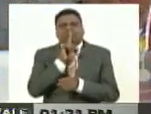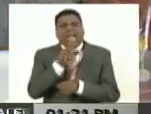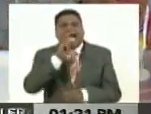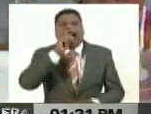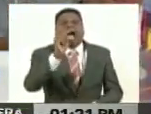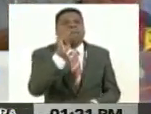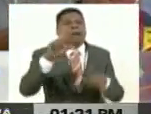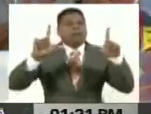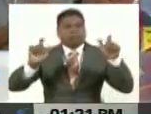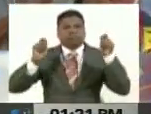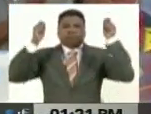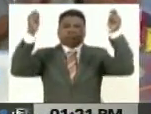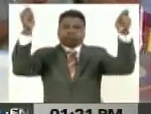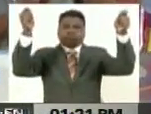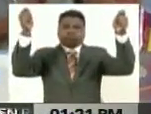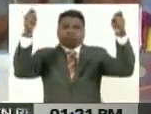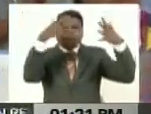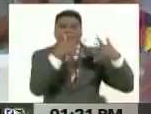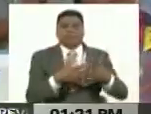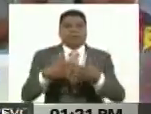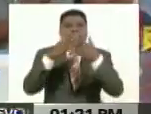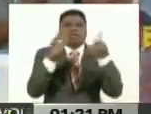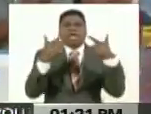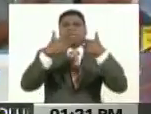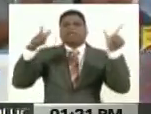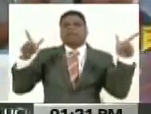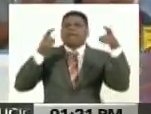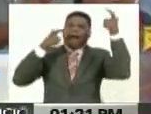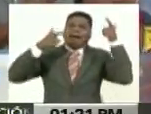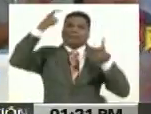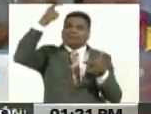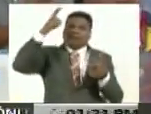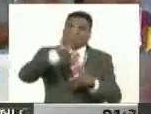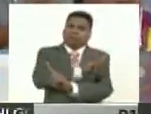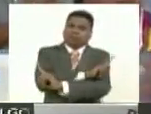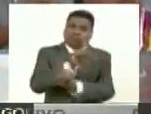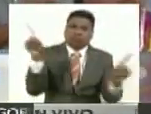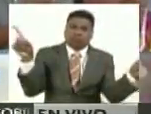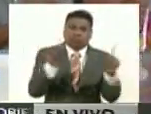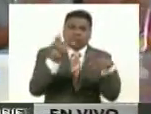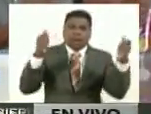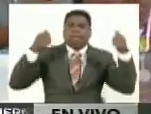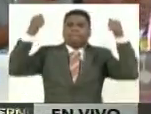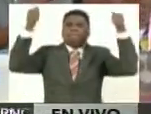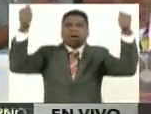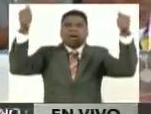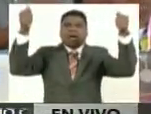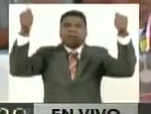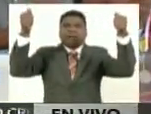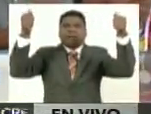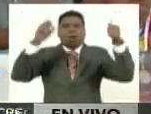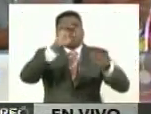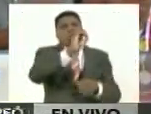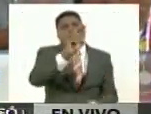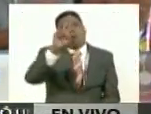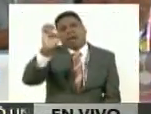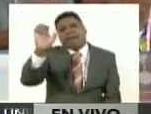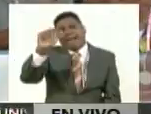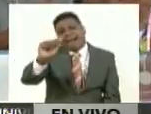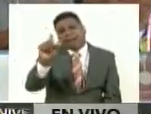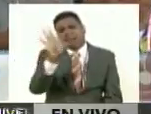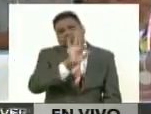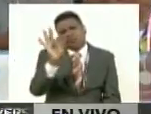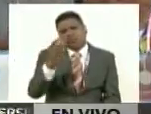un cartelito de la embajada norteamericana, liberen a Hugo Chávez. Jamás la OEA se preocupó por nosotros.